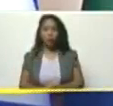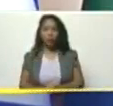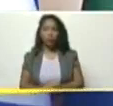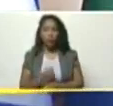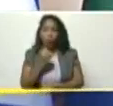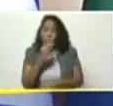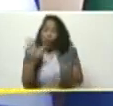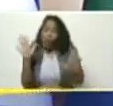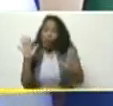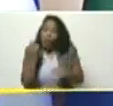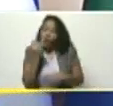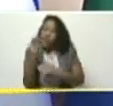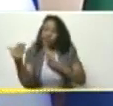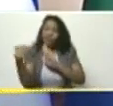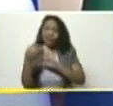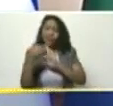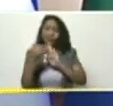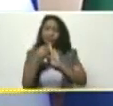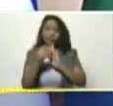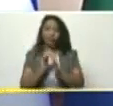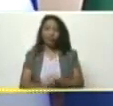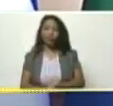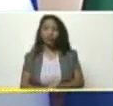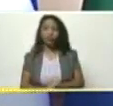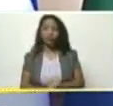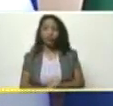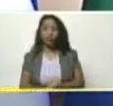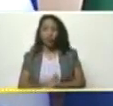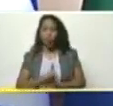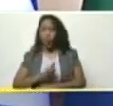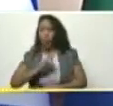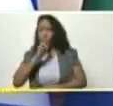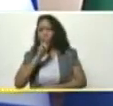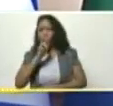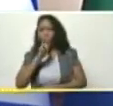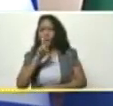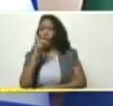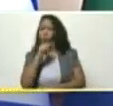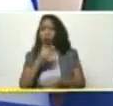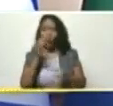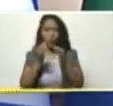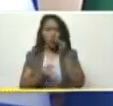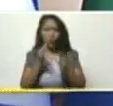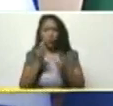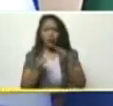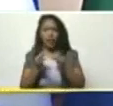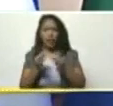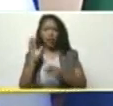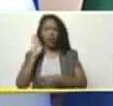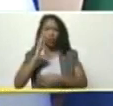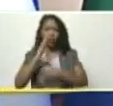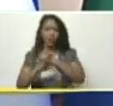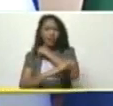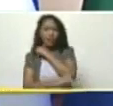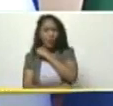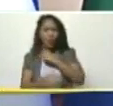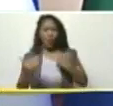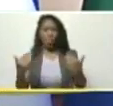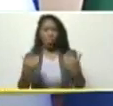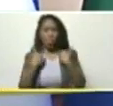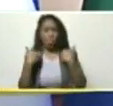Bueno, cuántas agresiones crueles, injustas, criminales hemos